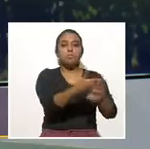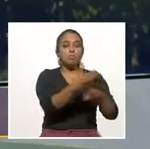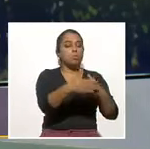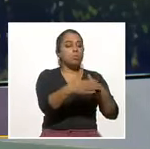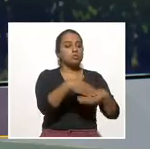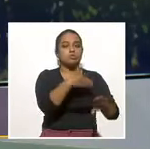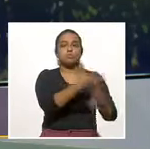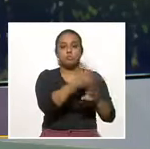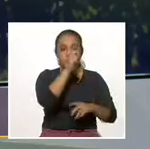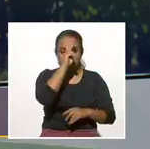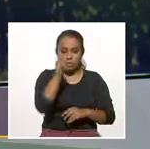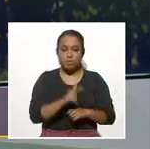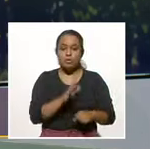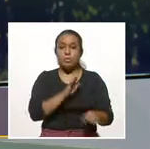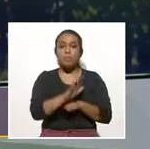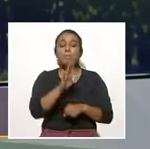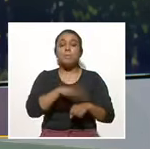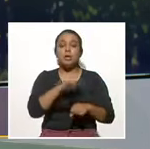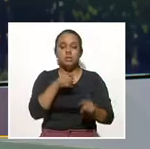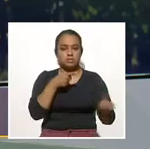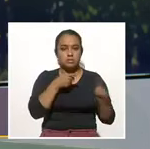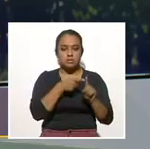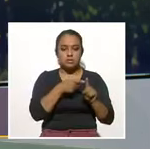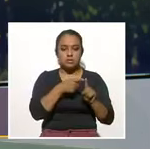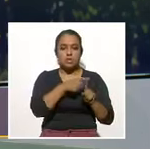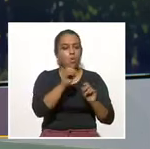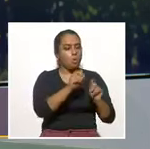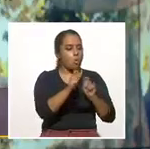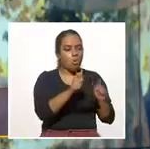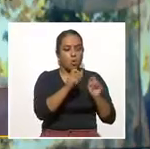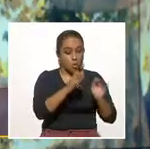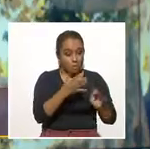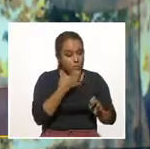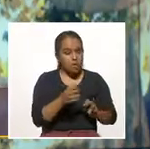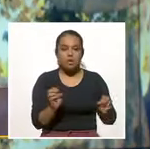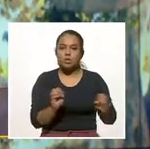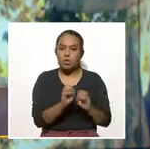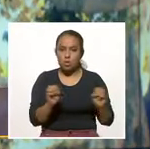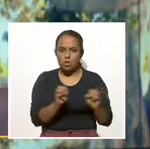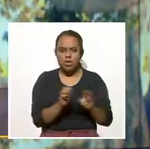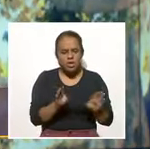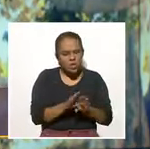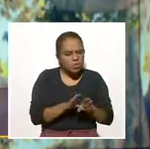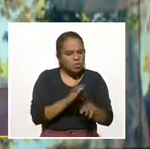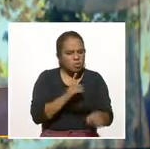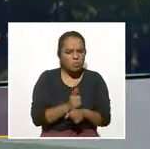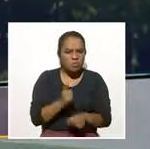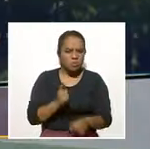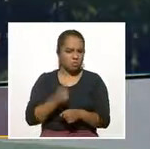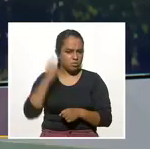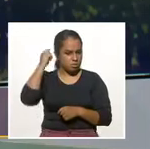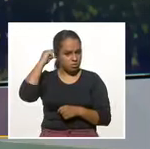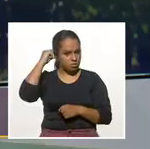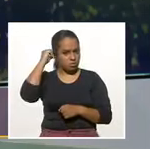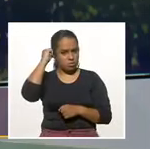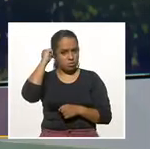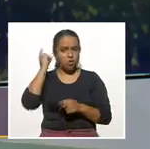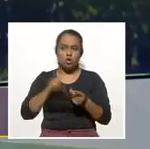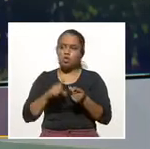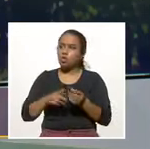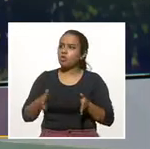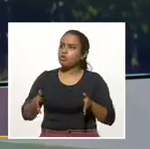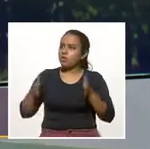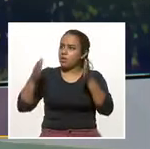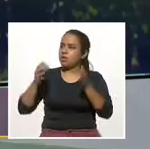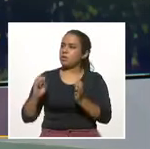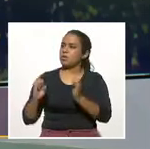edificación, particularmente en las que no fueron sujetas de estos controles de calidad. ¿Y cómo identificar dentro en dónde están los muros de carga, dónde